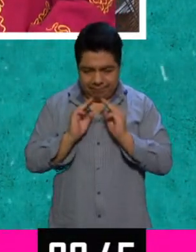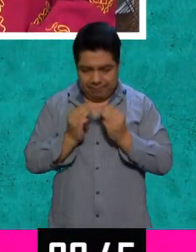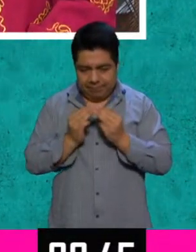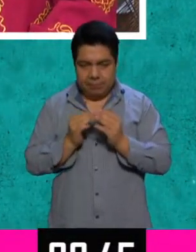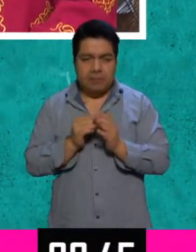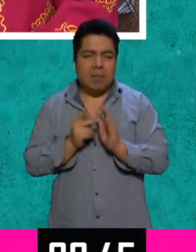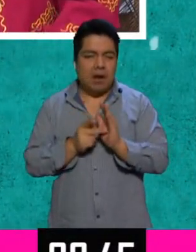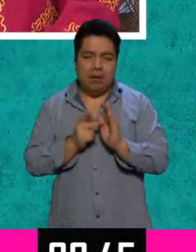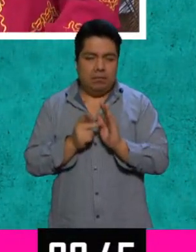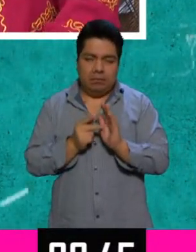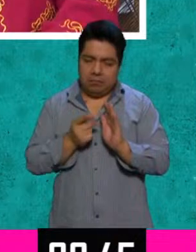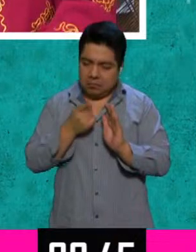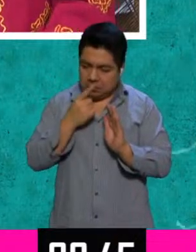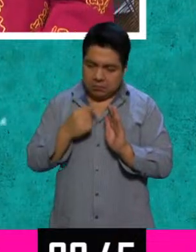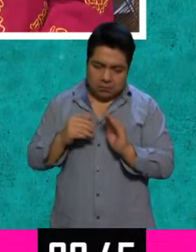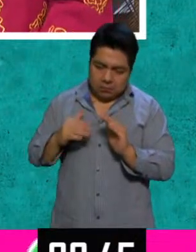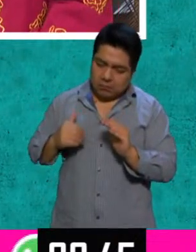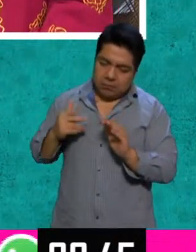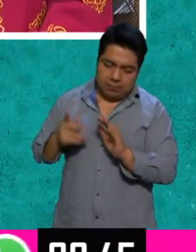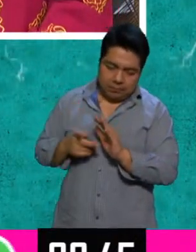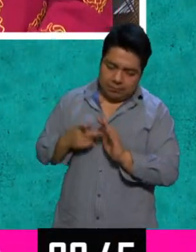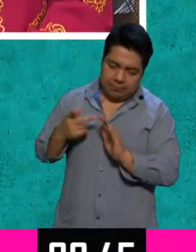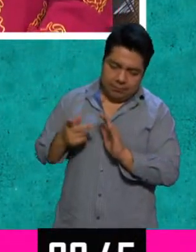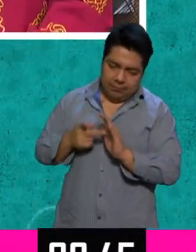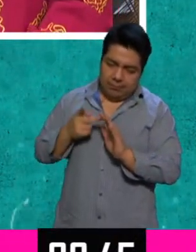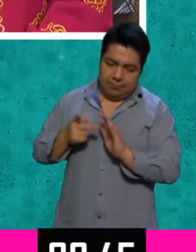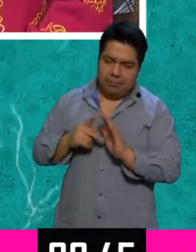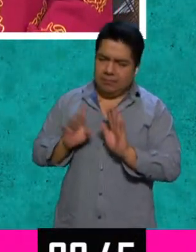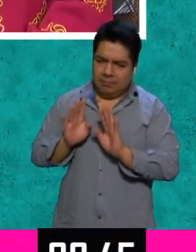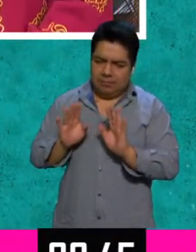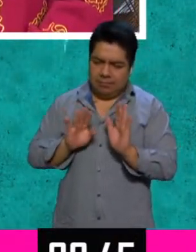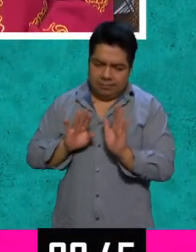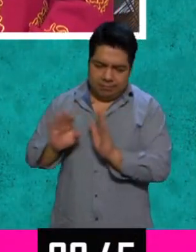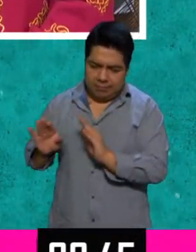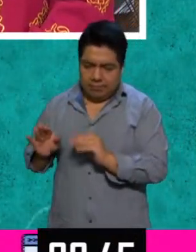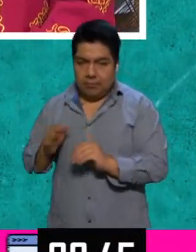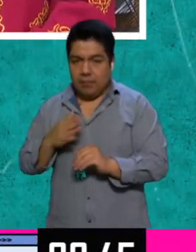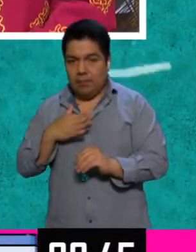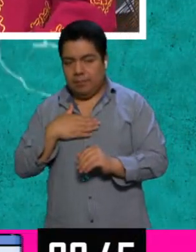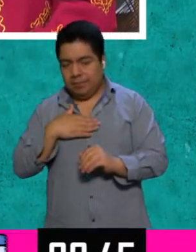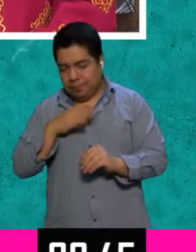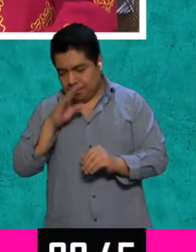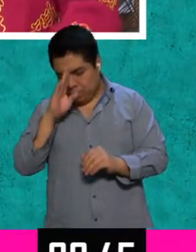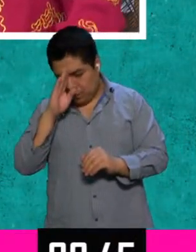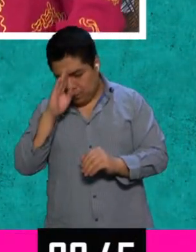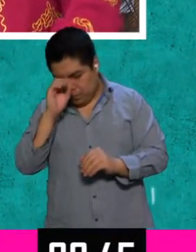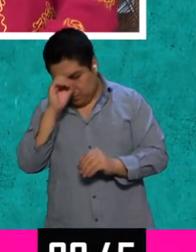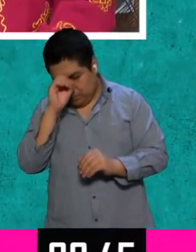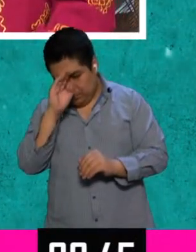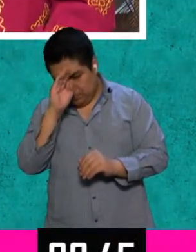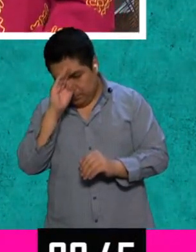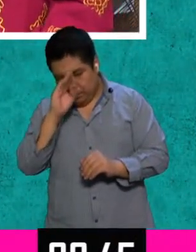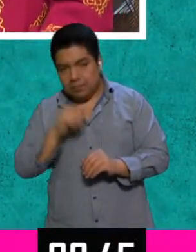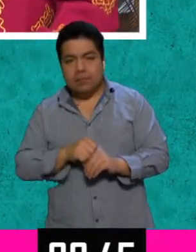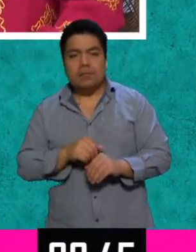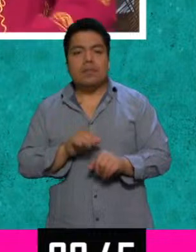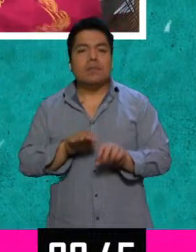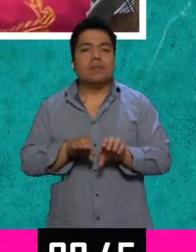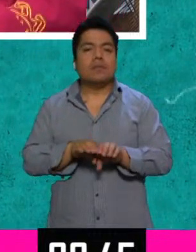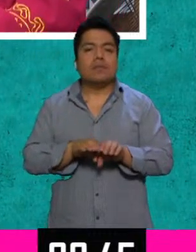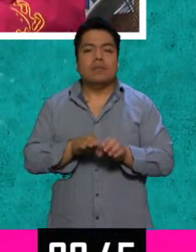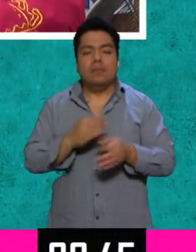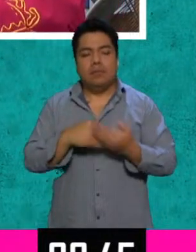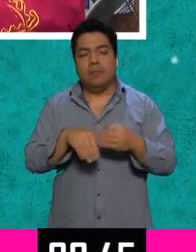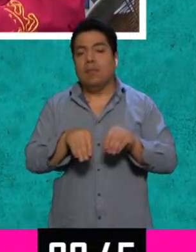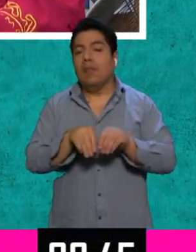repetir lo que se ha dicho hasta el cansancio, ¿no? A mí me parece, lo primero que voy a señalar es que el manejo de